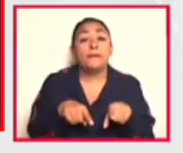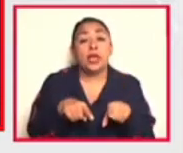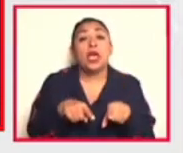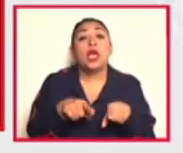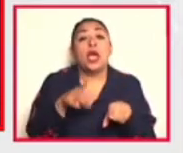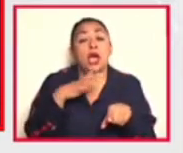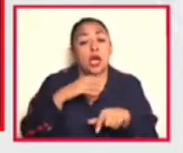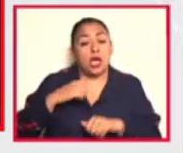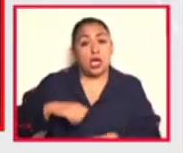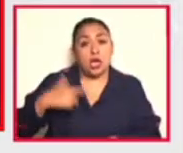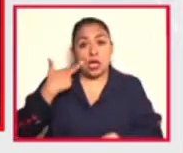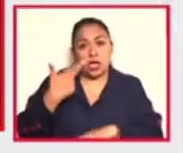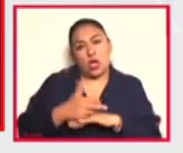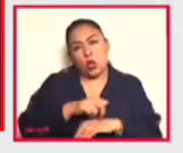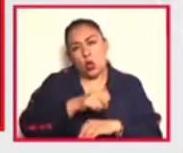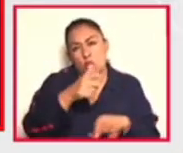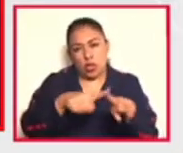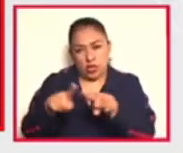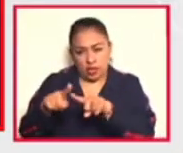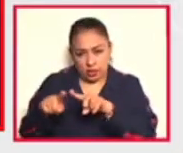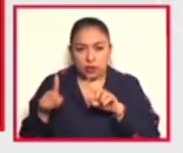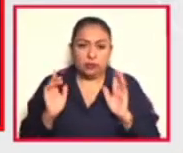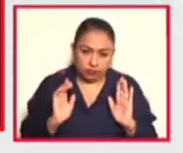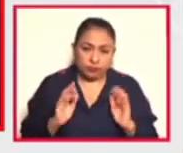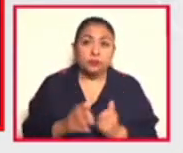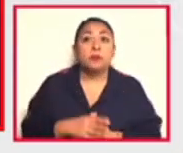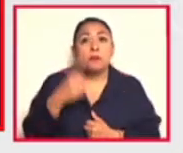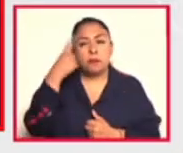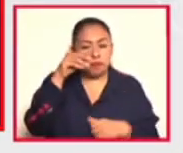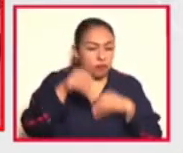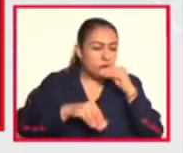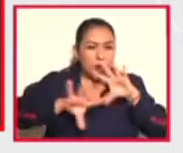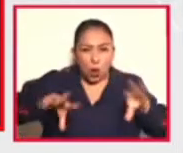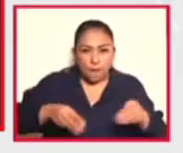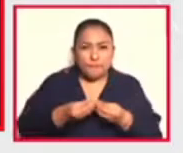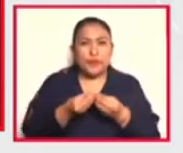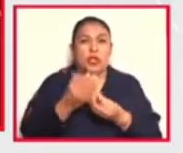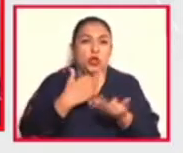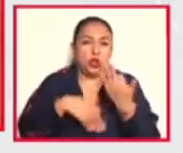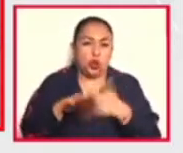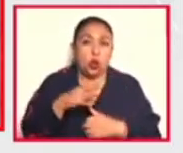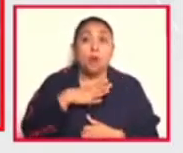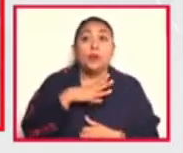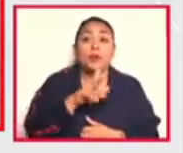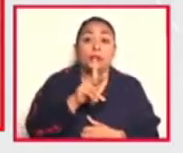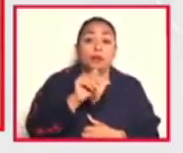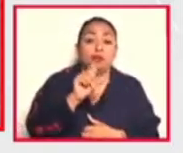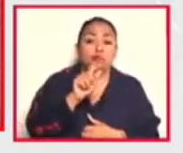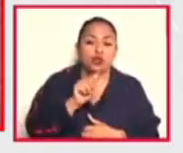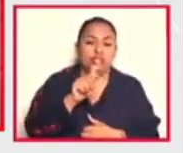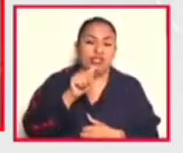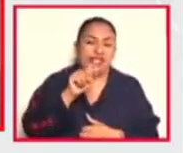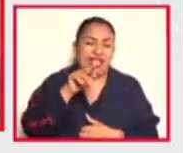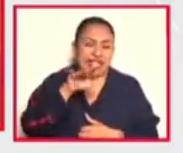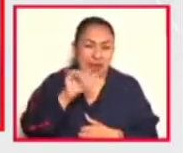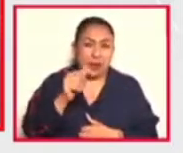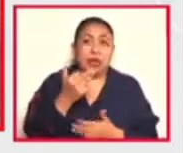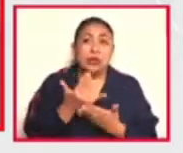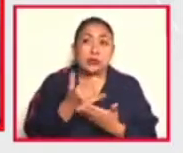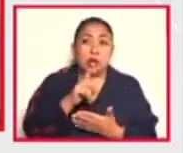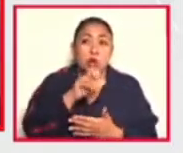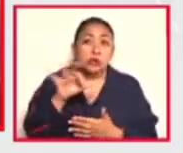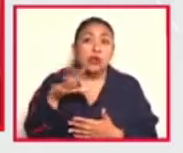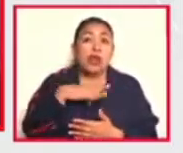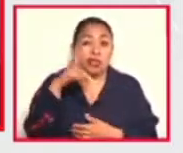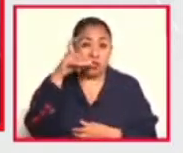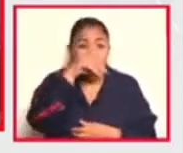comisionaron algunas otras, ¿no?, para armar todo el cuerpo de obra. Post Tenebras Spero Lucem alude a la difícil situación